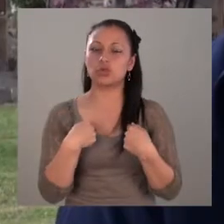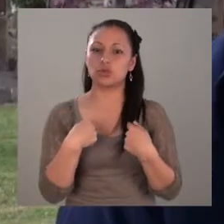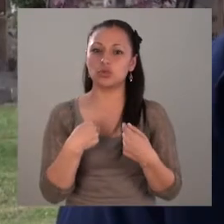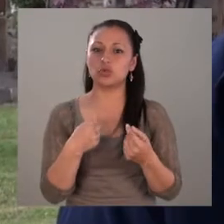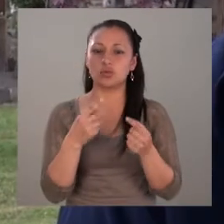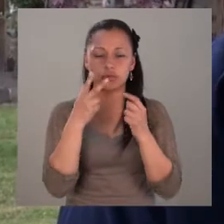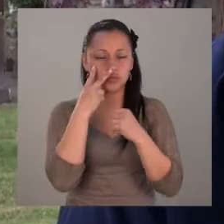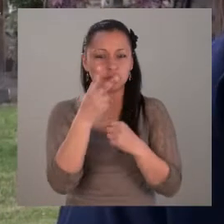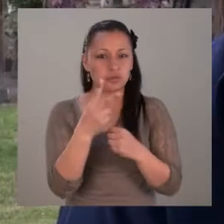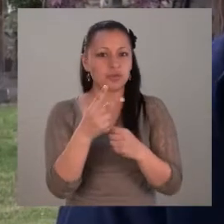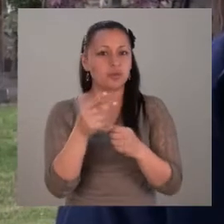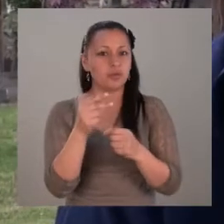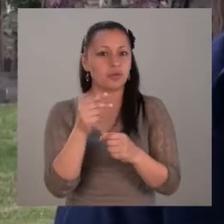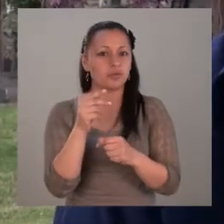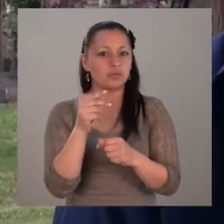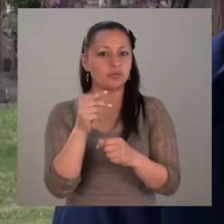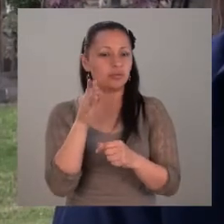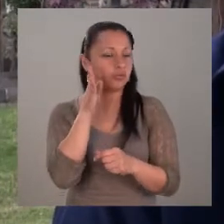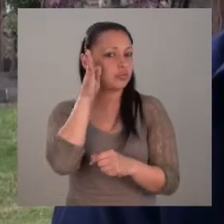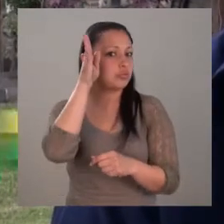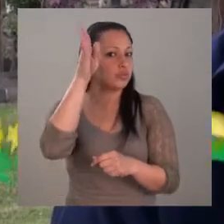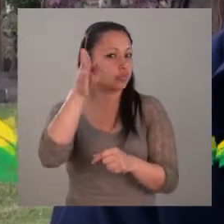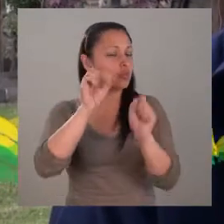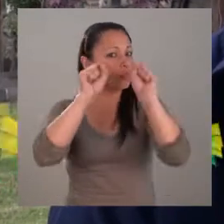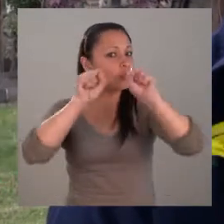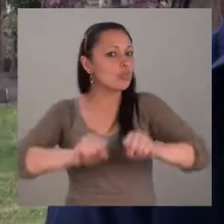Nariño. Yo veo con esperanza